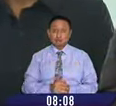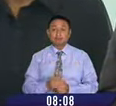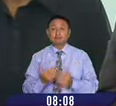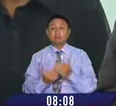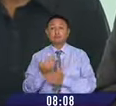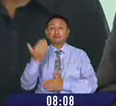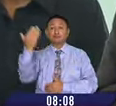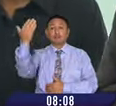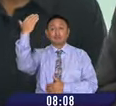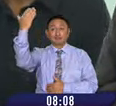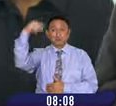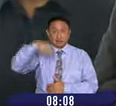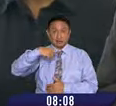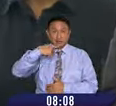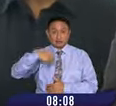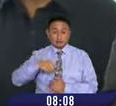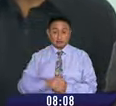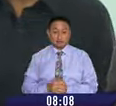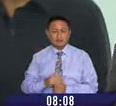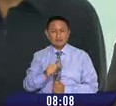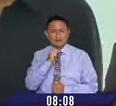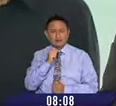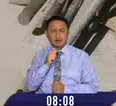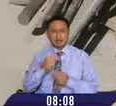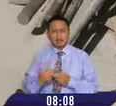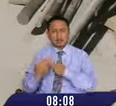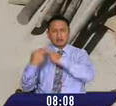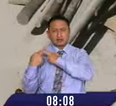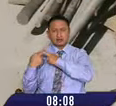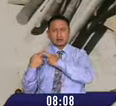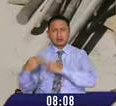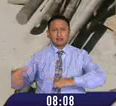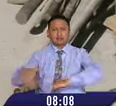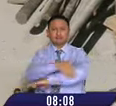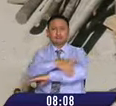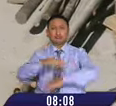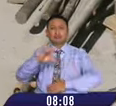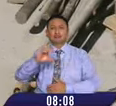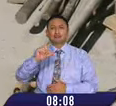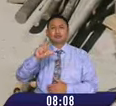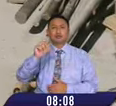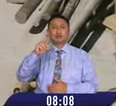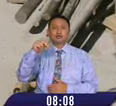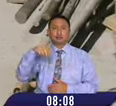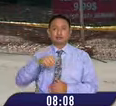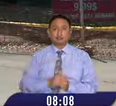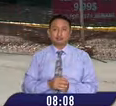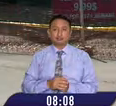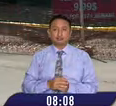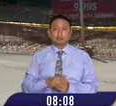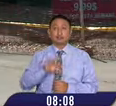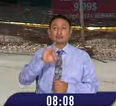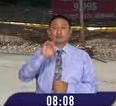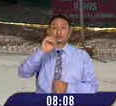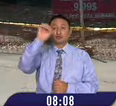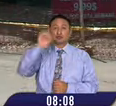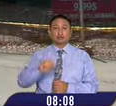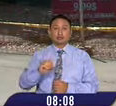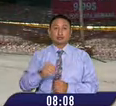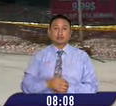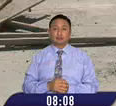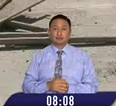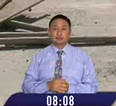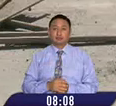alcalde, Pavel Muñoz, también le queda trabajo por concluir en la avenida Colón, que solo ha avanzado un 8%, y